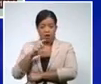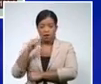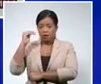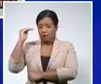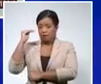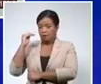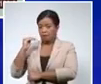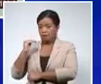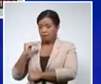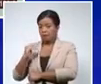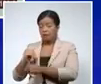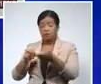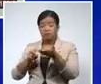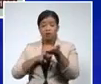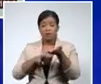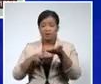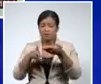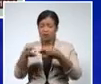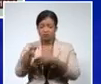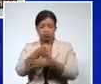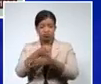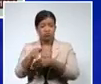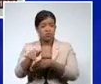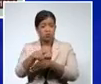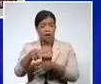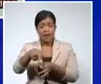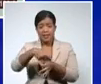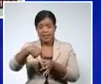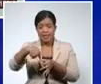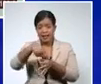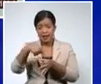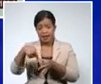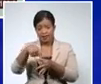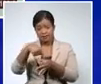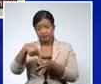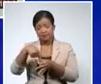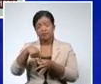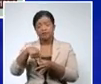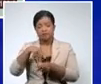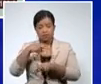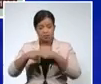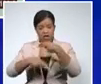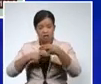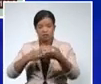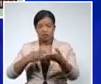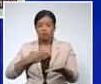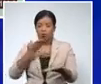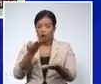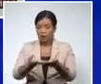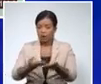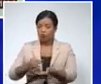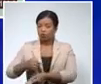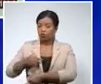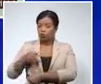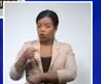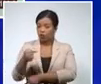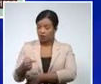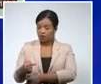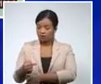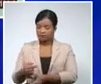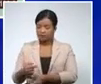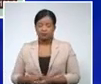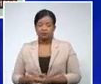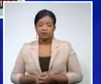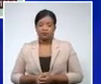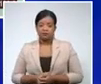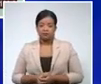las provincias y el municipio especial, Isla de la Juventud, se procesan muestras en el día de ayer. En el caso